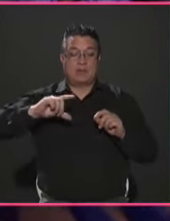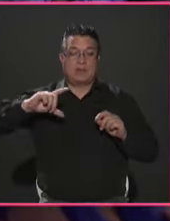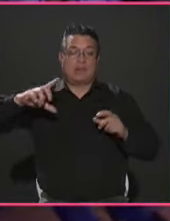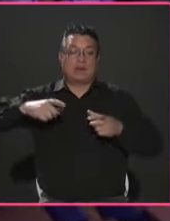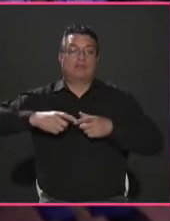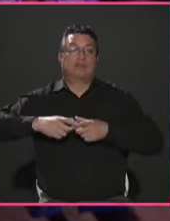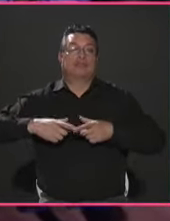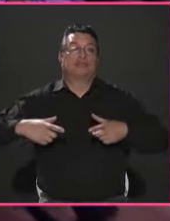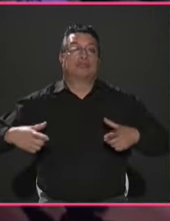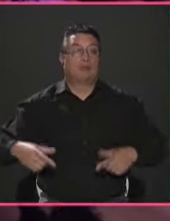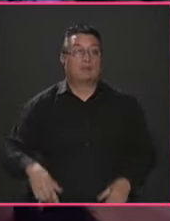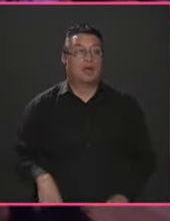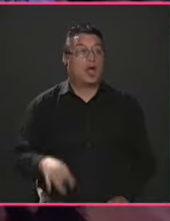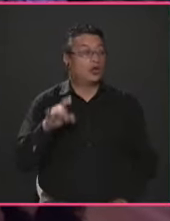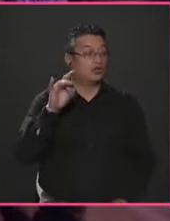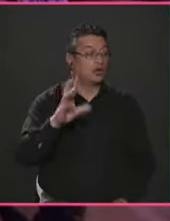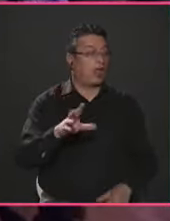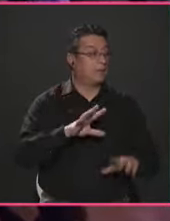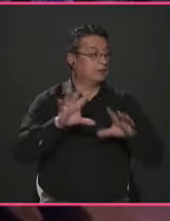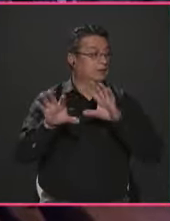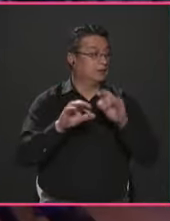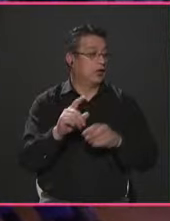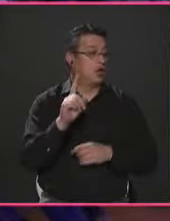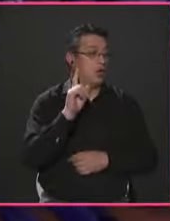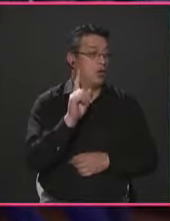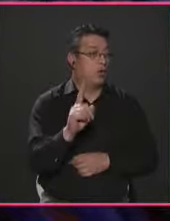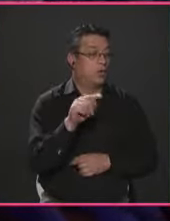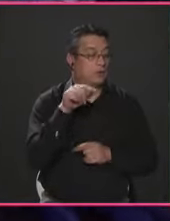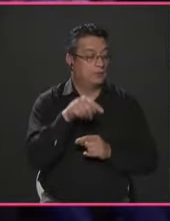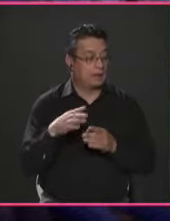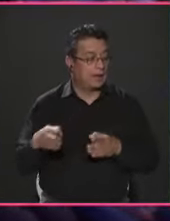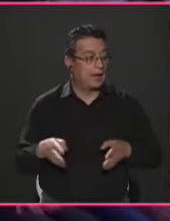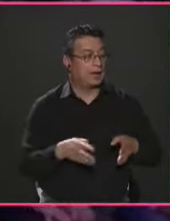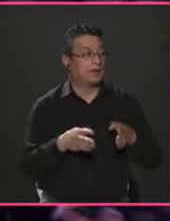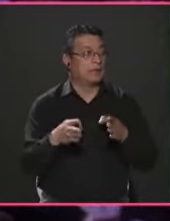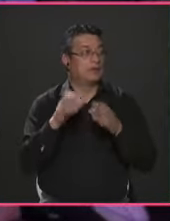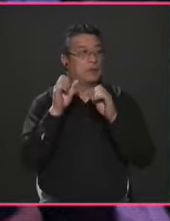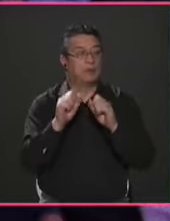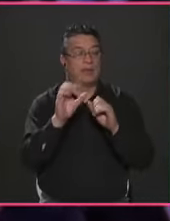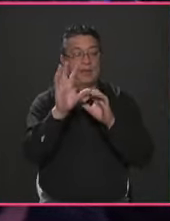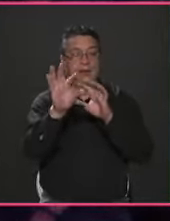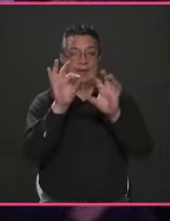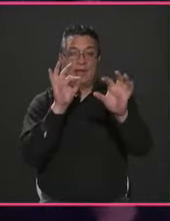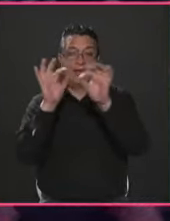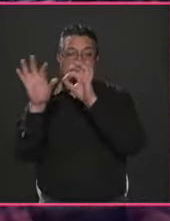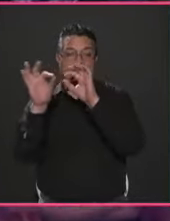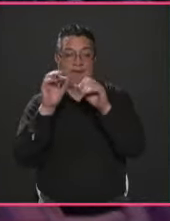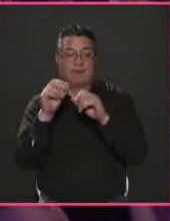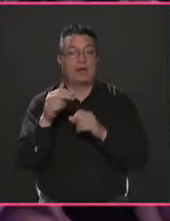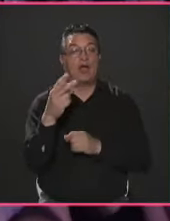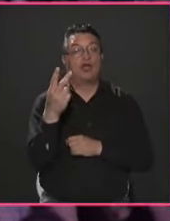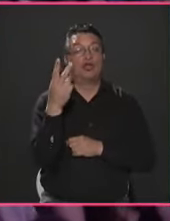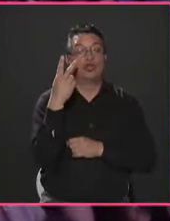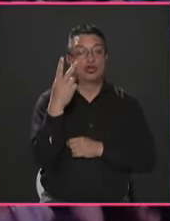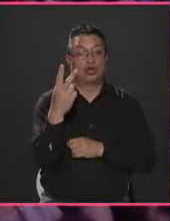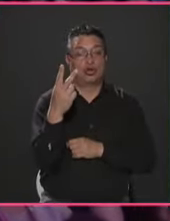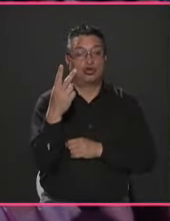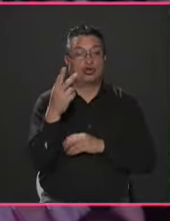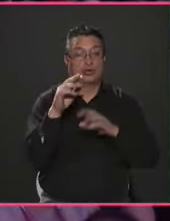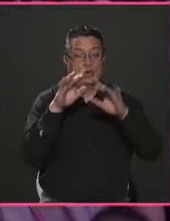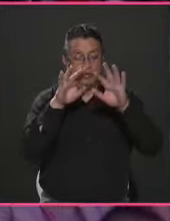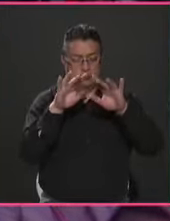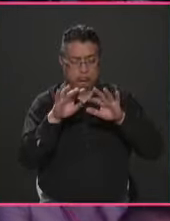crezca solo seleccionamos uno solo y este camino puede identificar dos ecuaciones